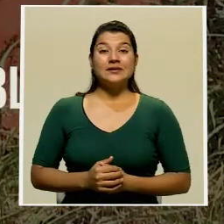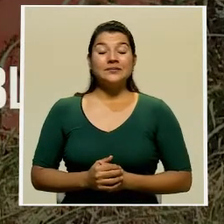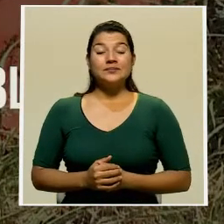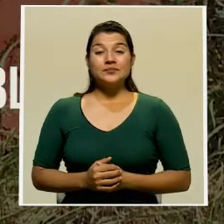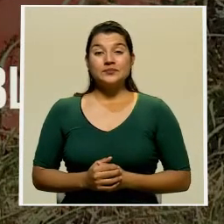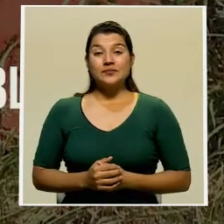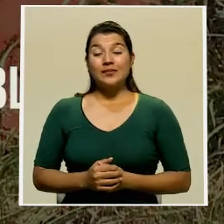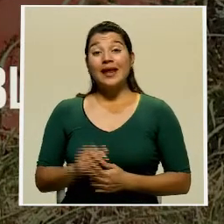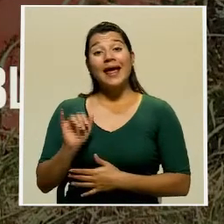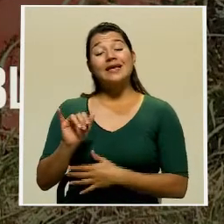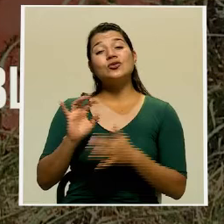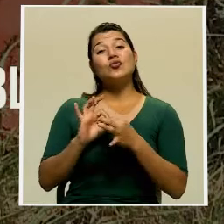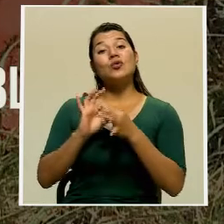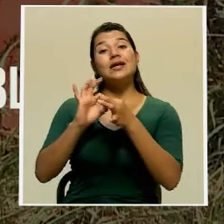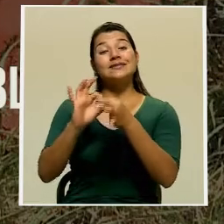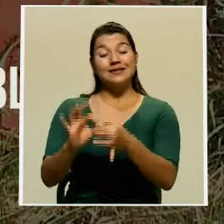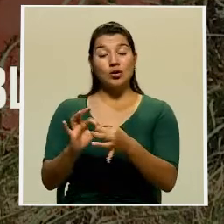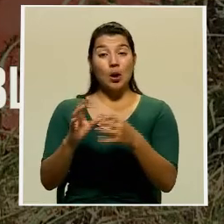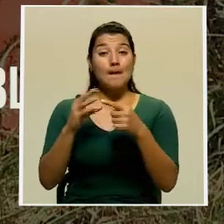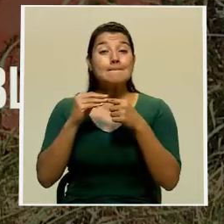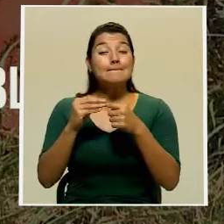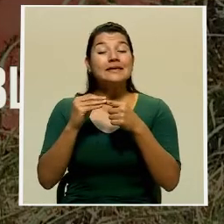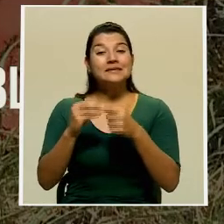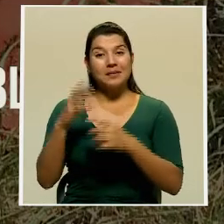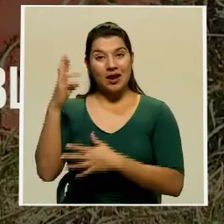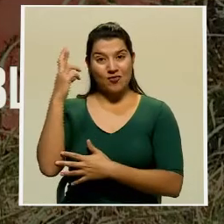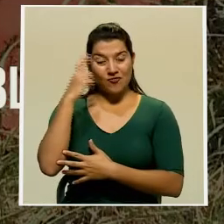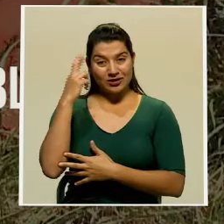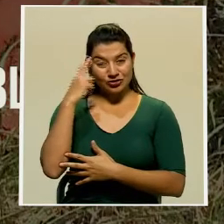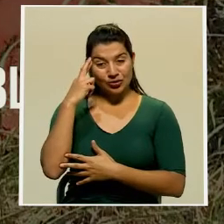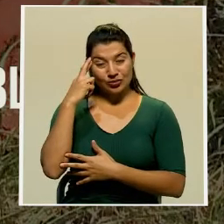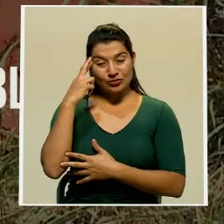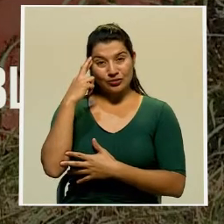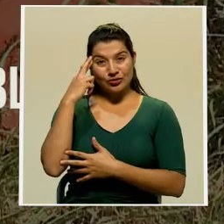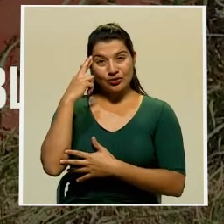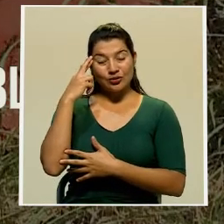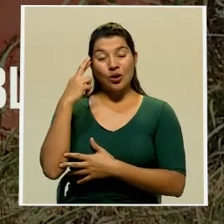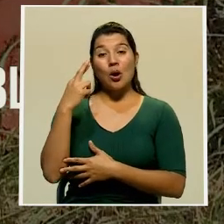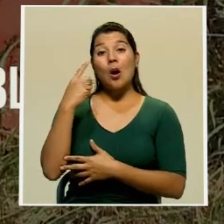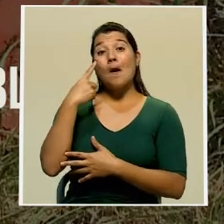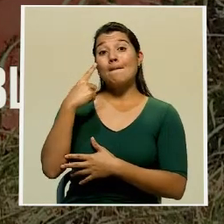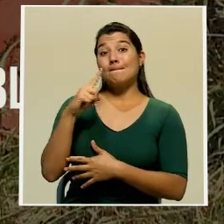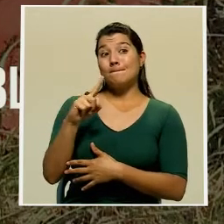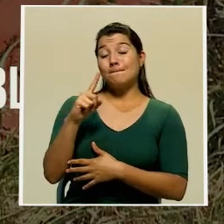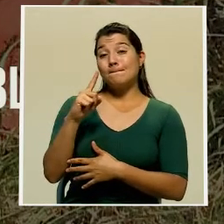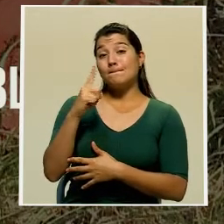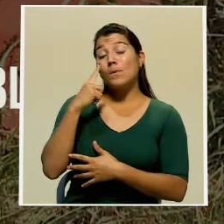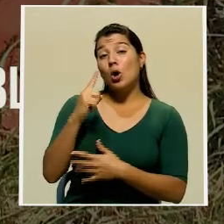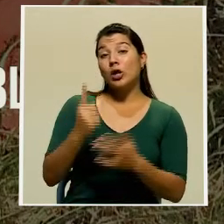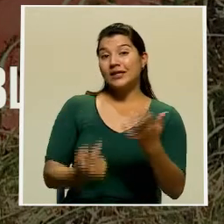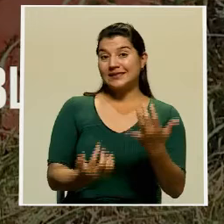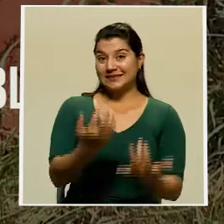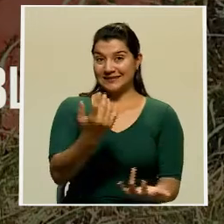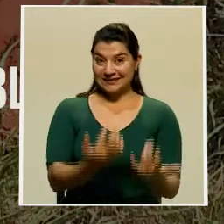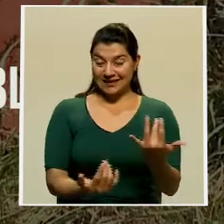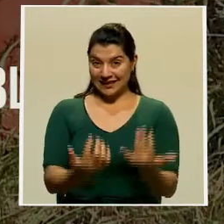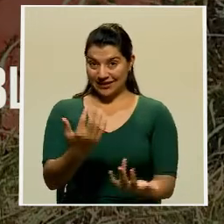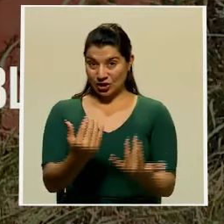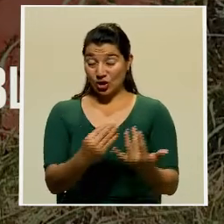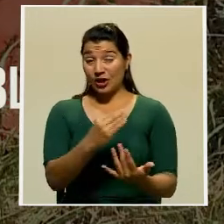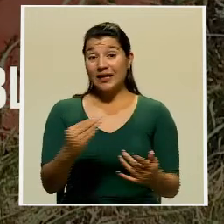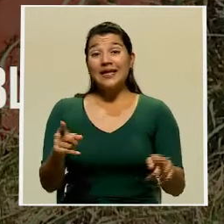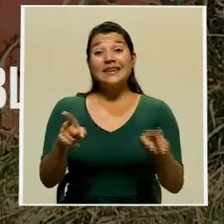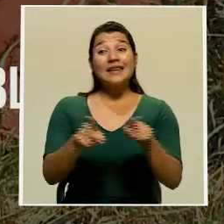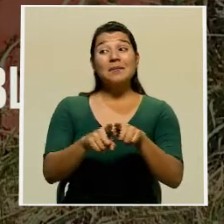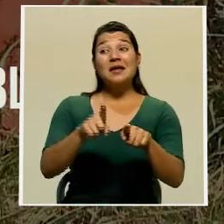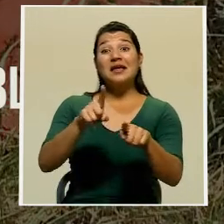es precisamente de las principales razones que se dan por estos incendios estructurales y también de